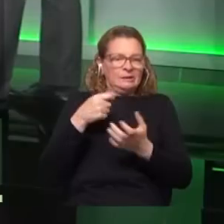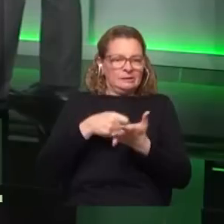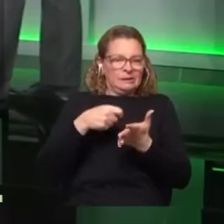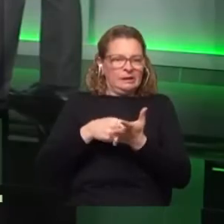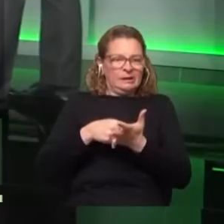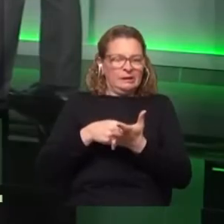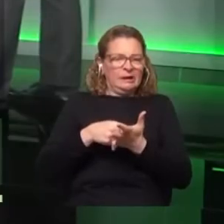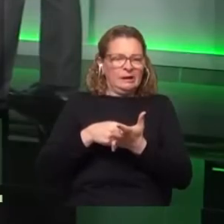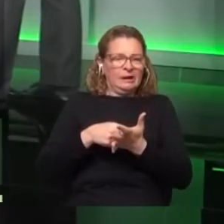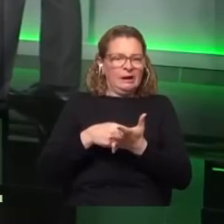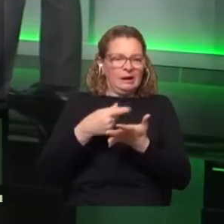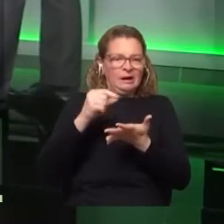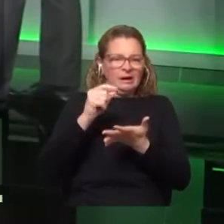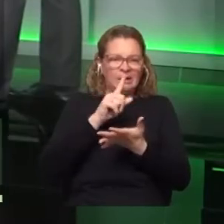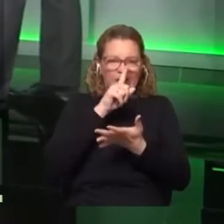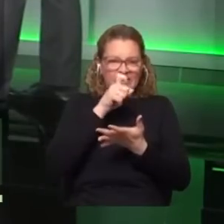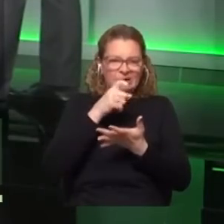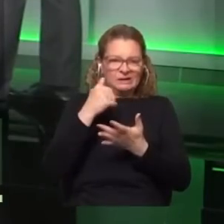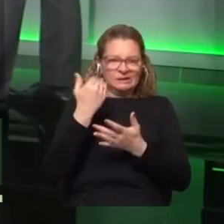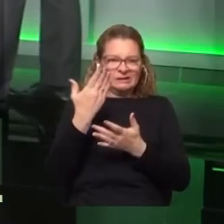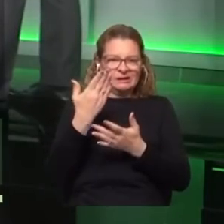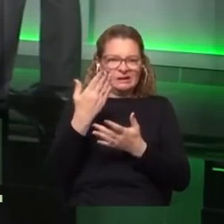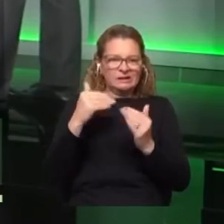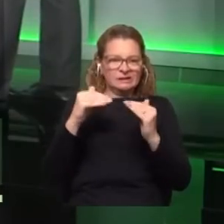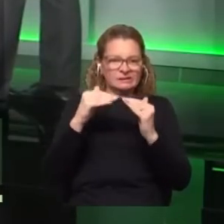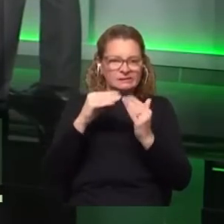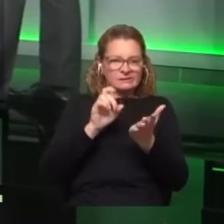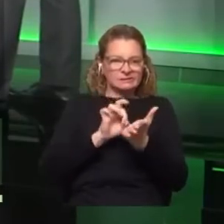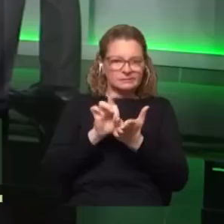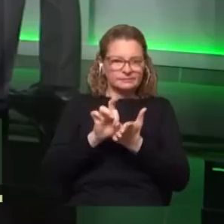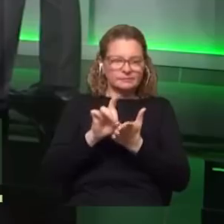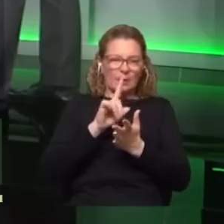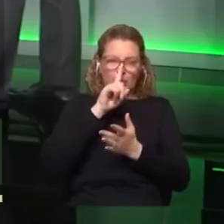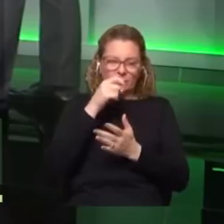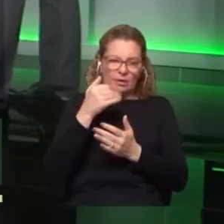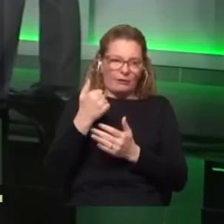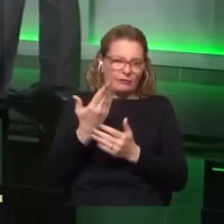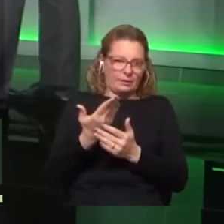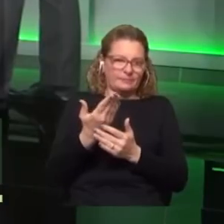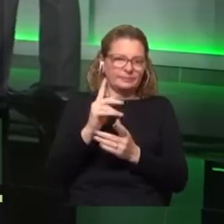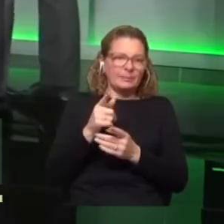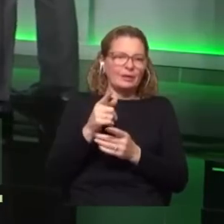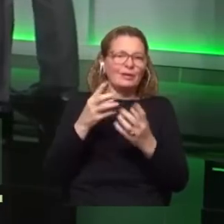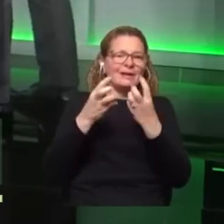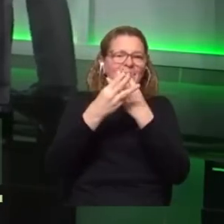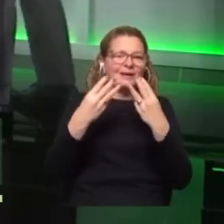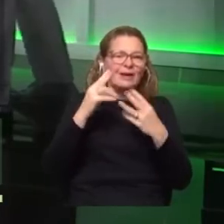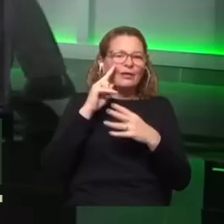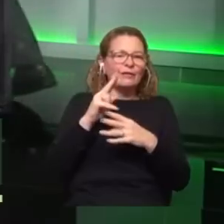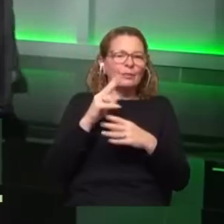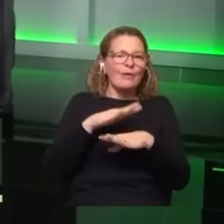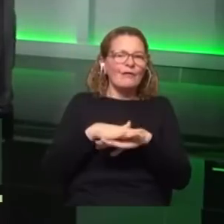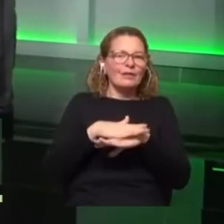y tenemos datos para Montevideo y para interior y lo mismo para servicios datos para Montevideo y para interior en general lo que vemos es que básicamente